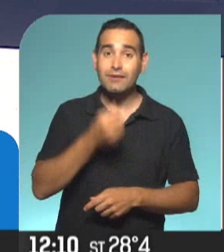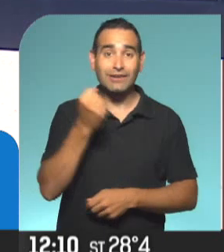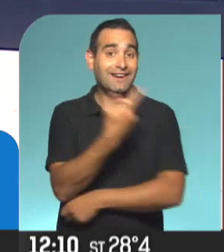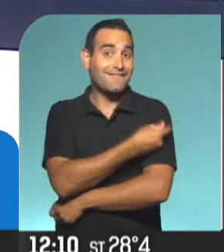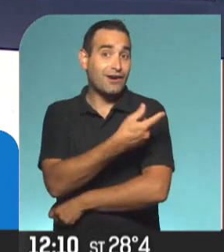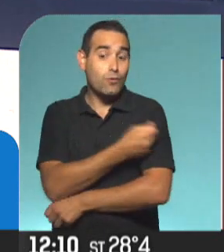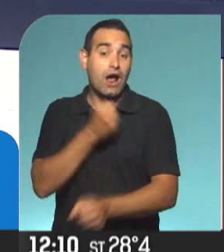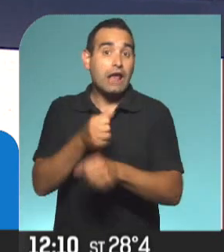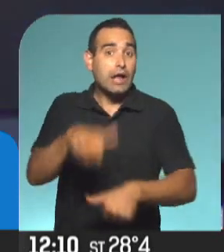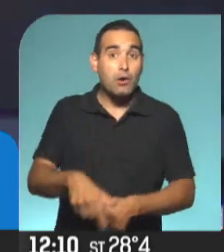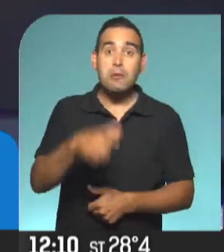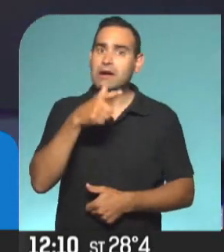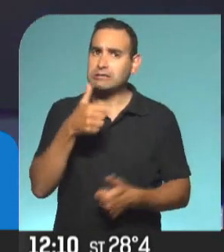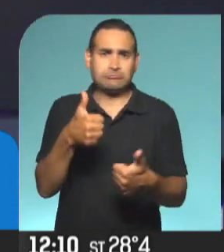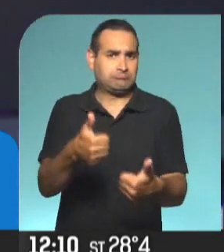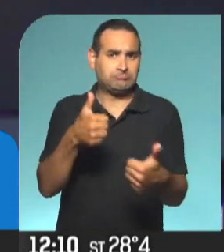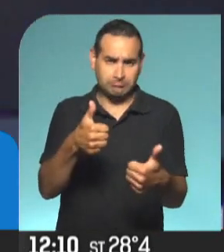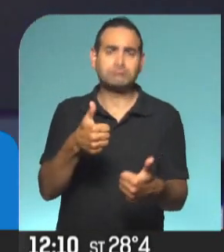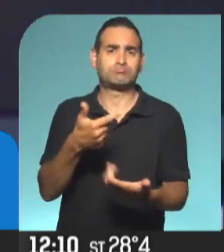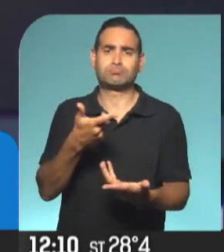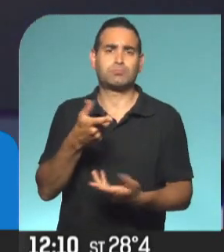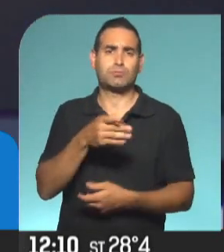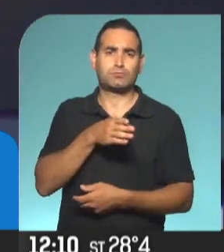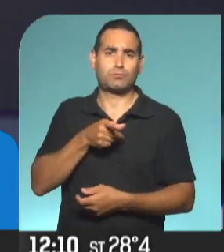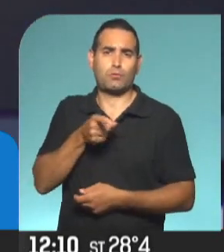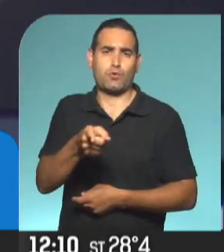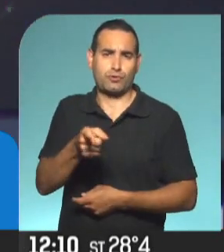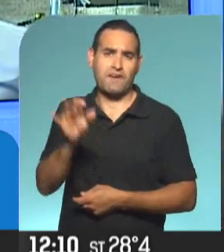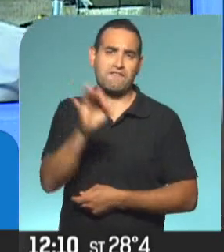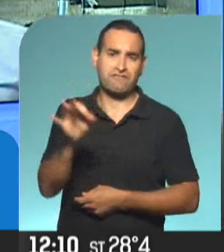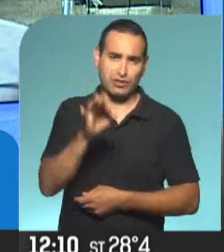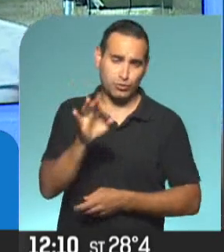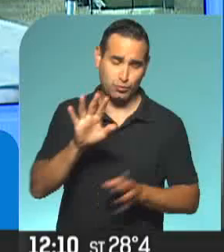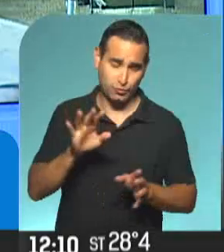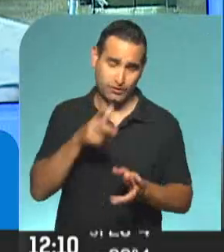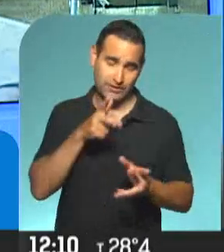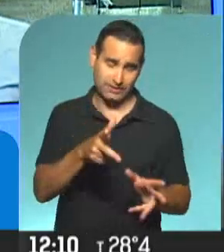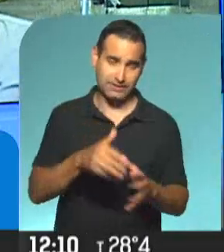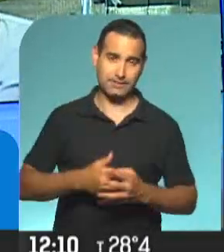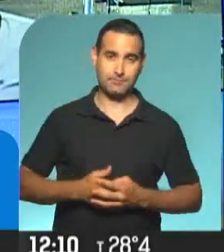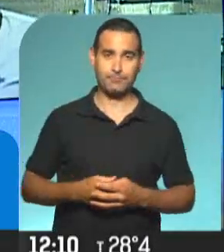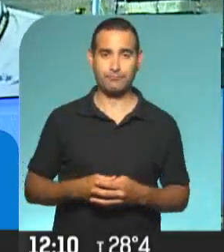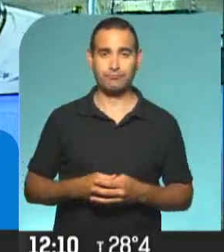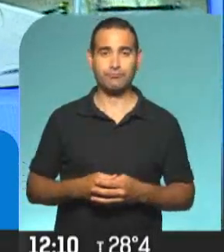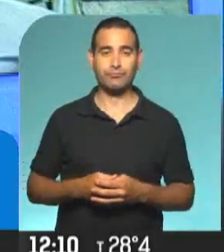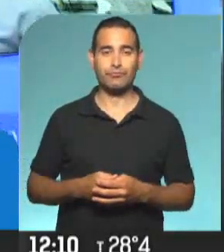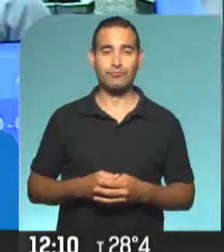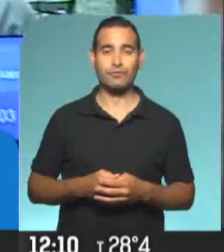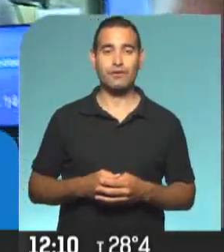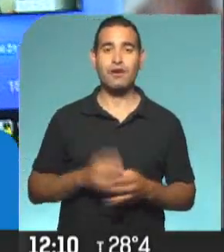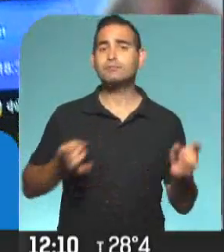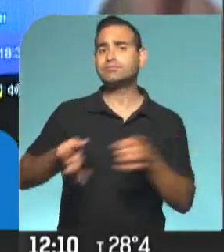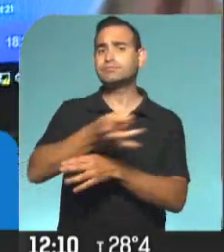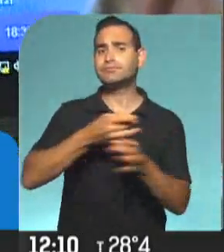momento aseguran que son también, que pueden combatirlo justamente también a la nueva cepa británica. Hablamos de cantidad de casos